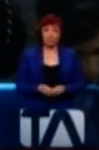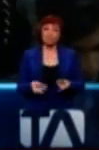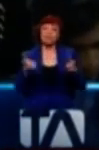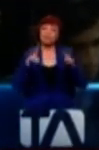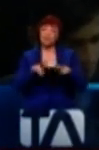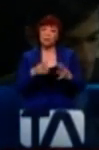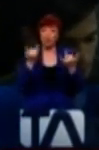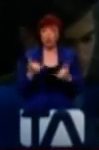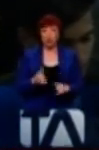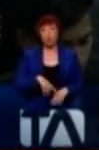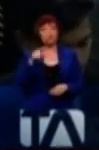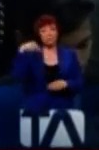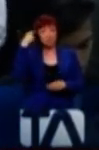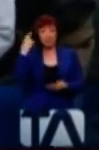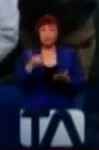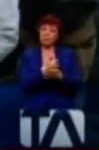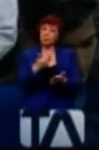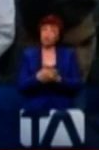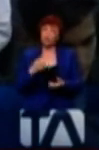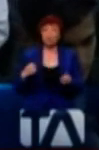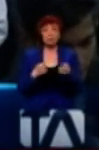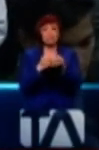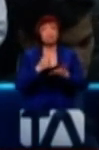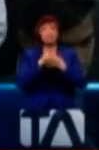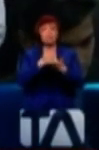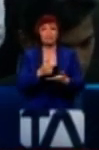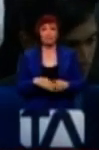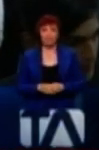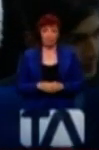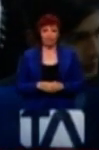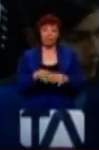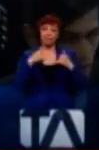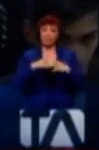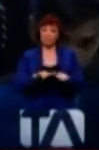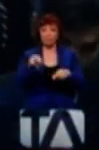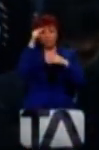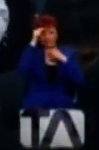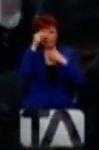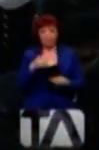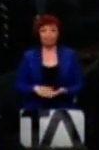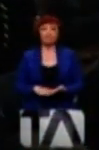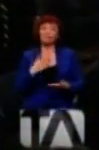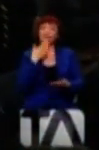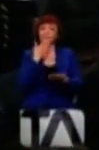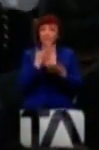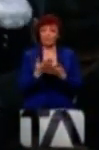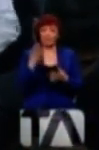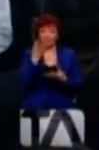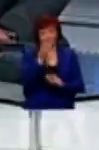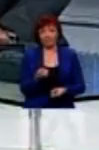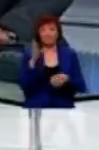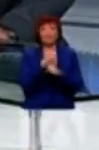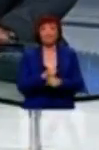vientos que dicen soplan en cuanto a la universidad. Seguimos con ustedes en los estudios, Milton. Amigos, buenas